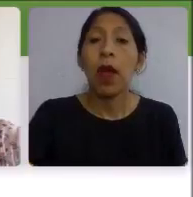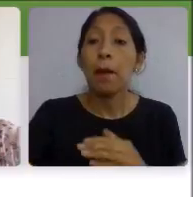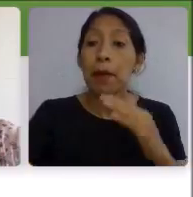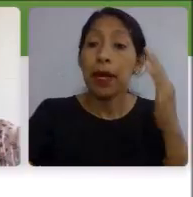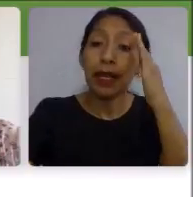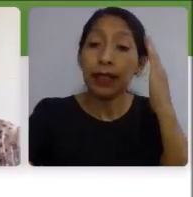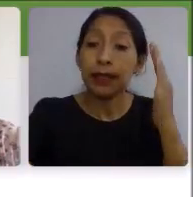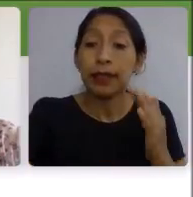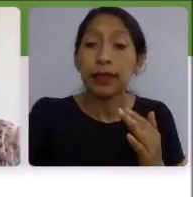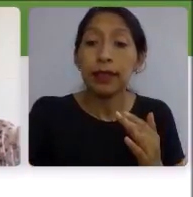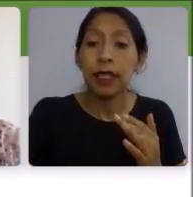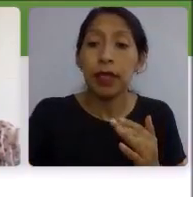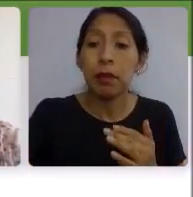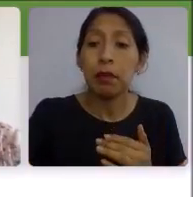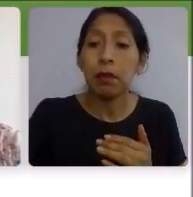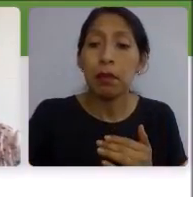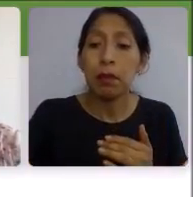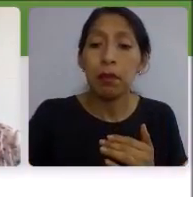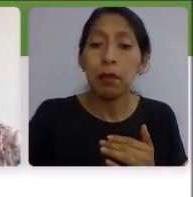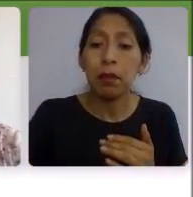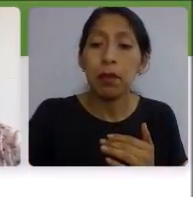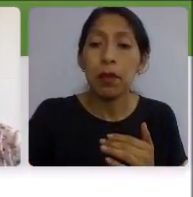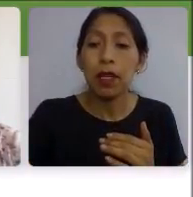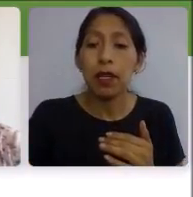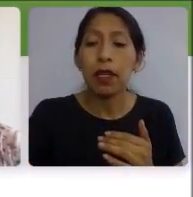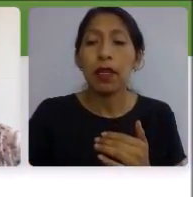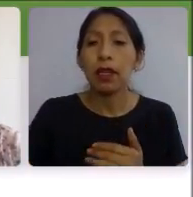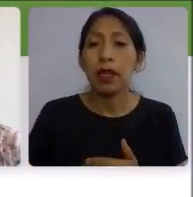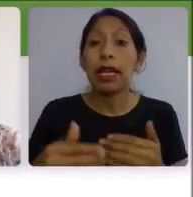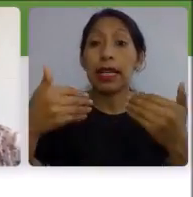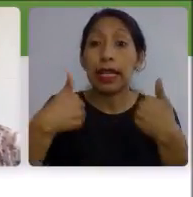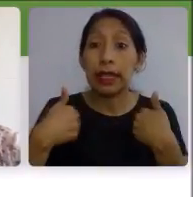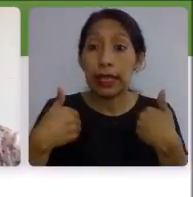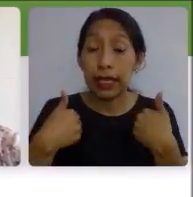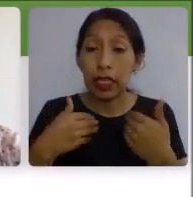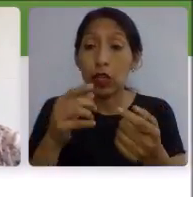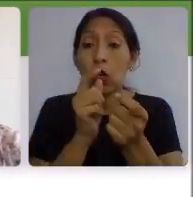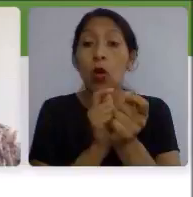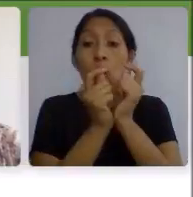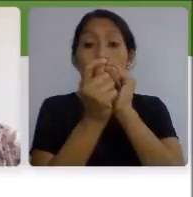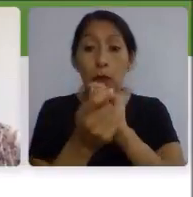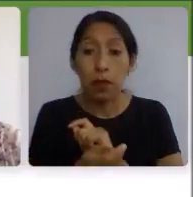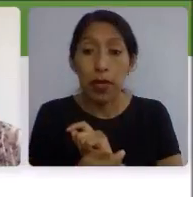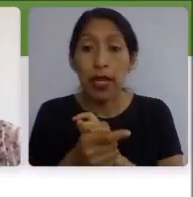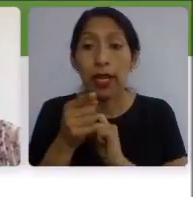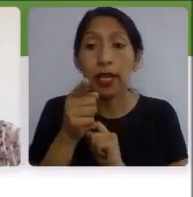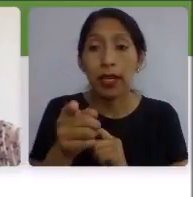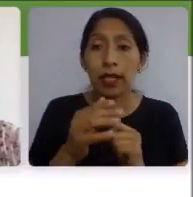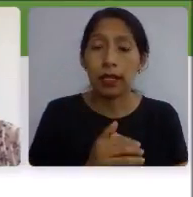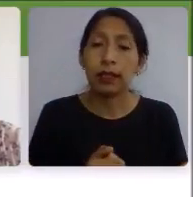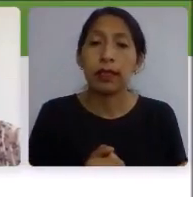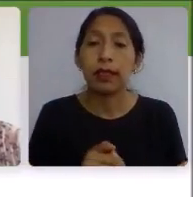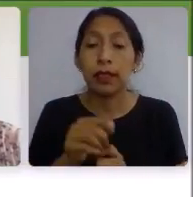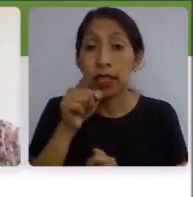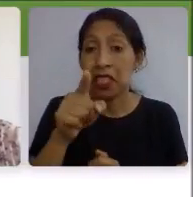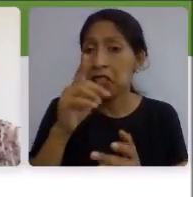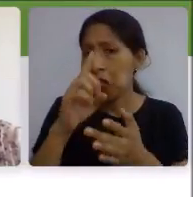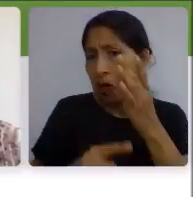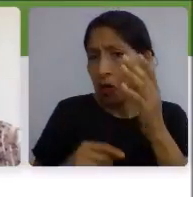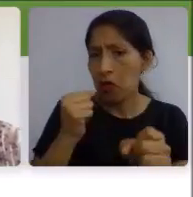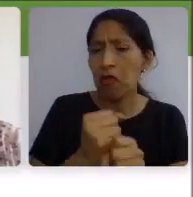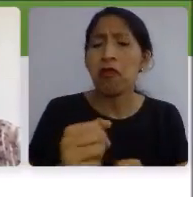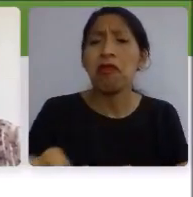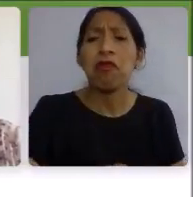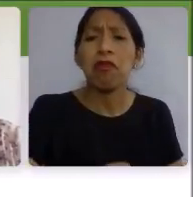puedan mandar a sus clientes es que tú te conviertas en un aliado estratégico. En ti confían. Confían en